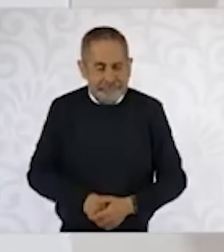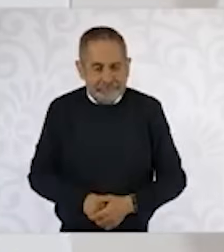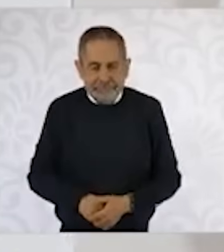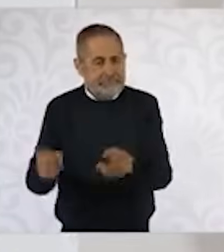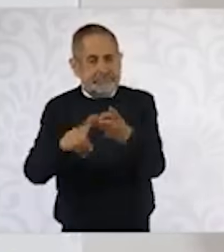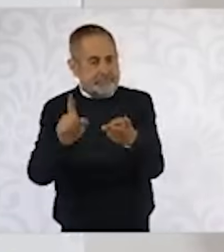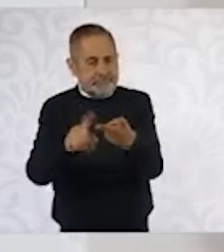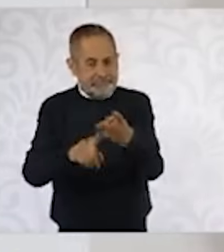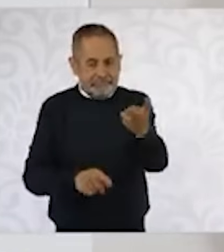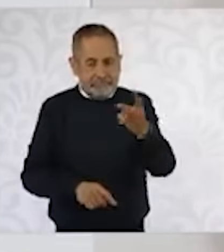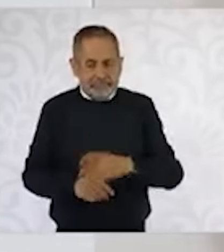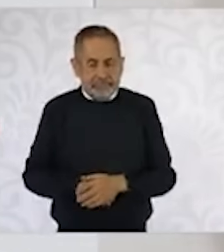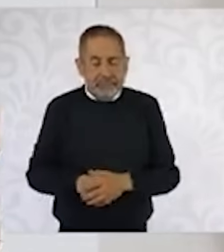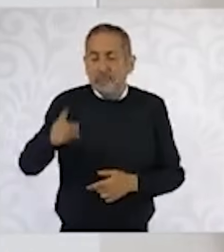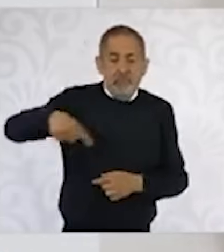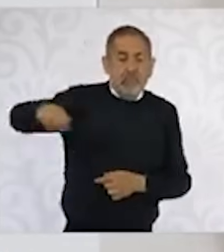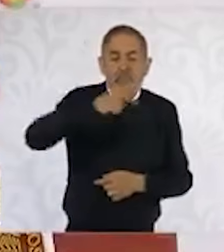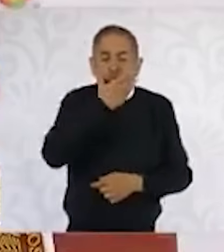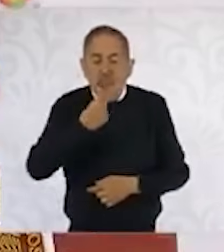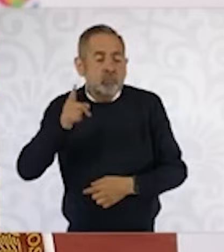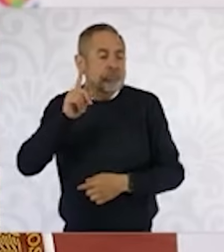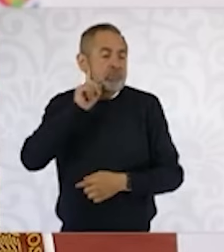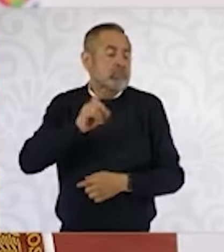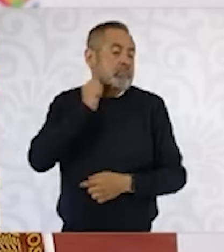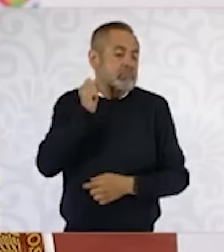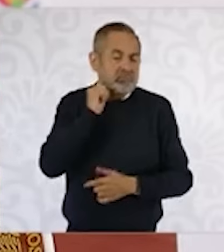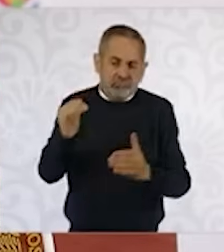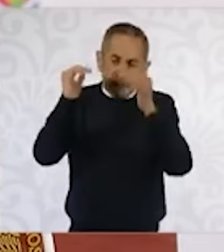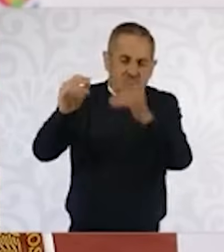Segundo, las y los senadores son mayores de edad